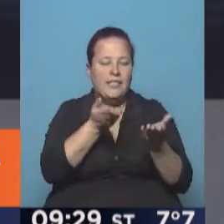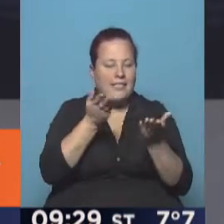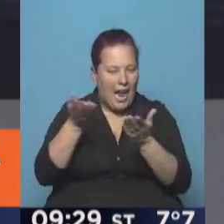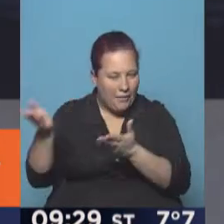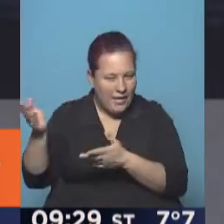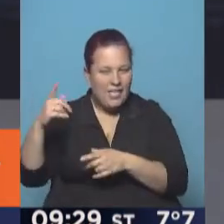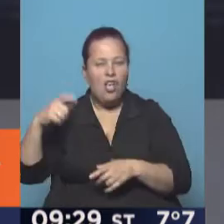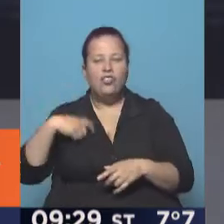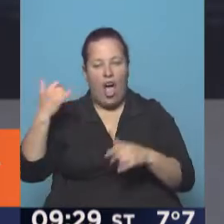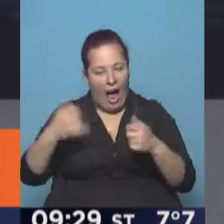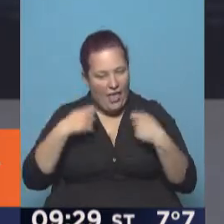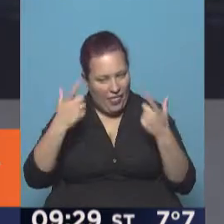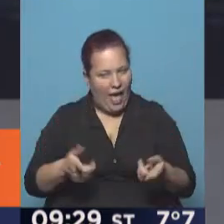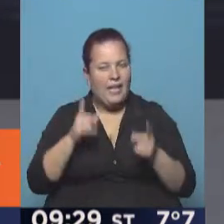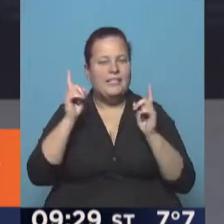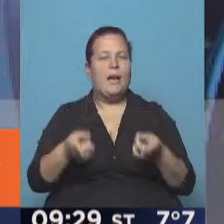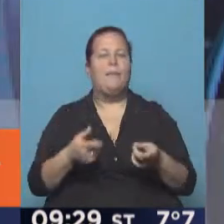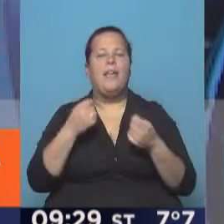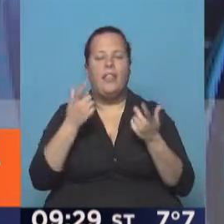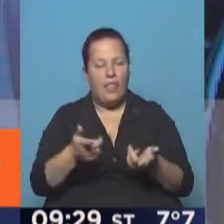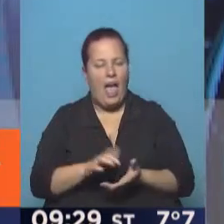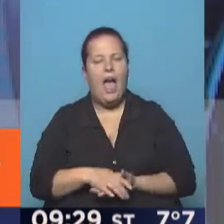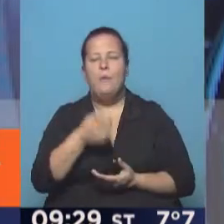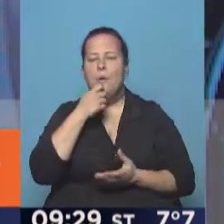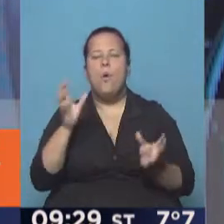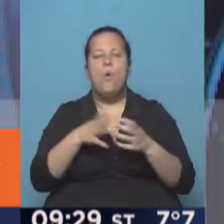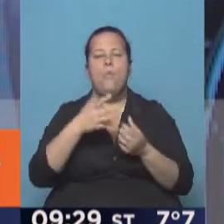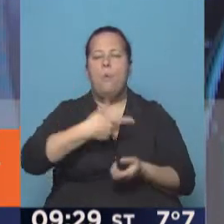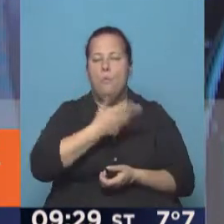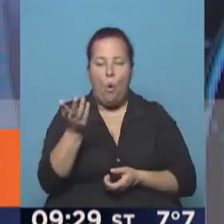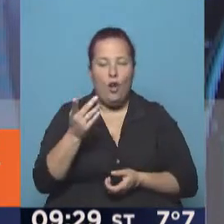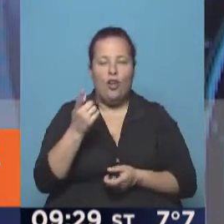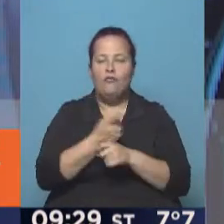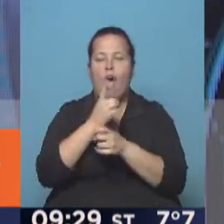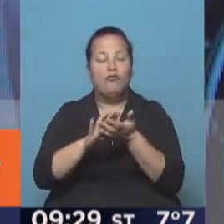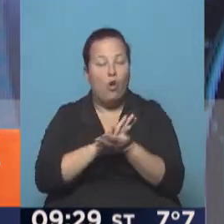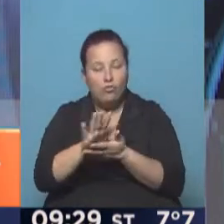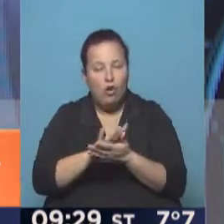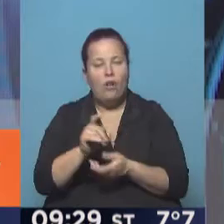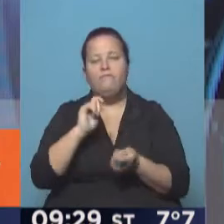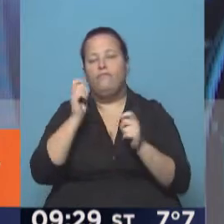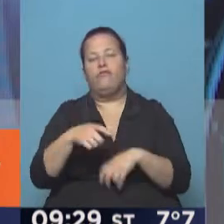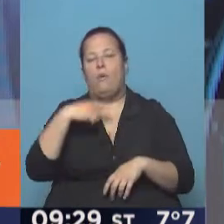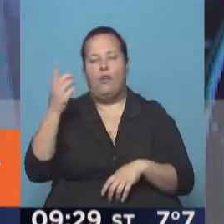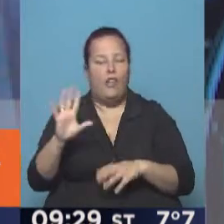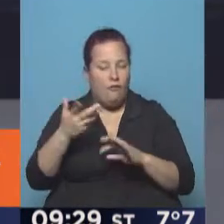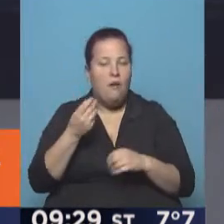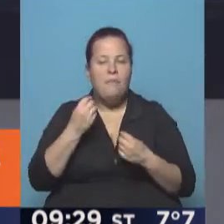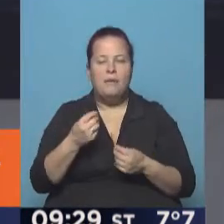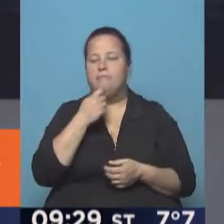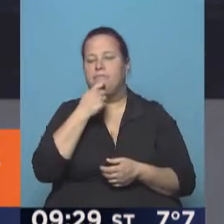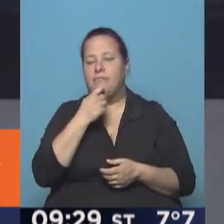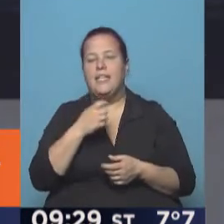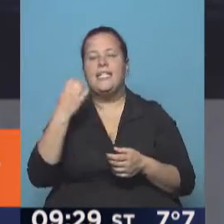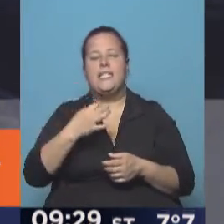que los afiliados tienen y además darle acceso cuando el sector público no le pueda dar respuesta a través, por ejemplo,